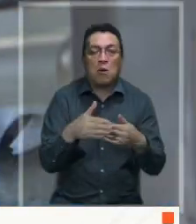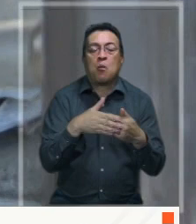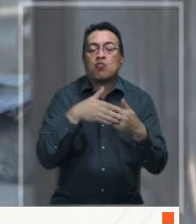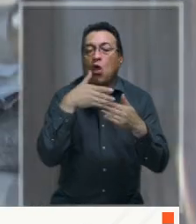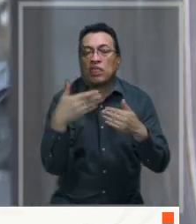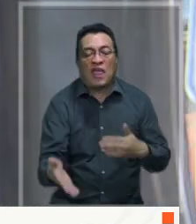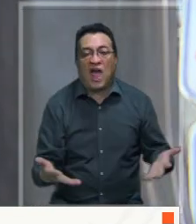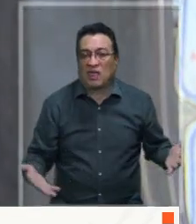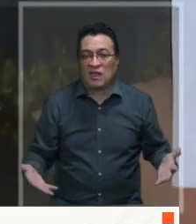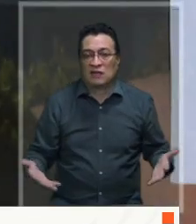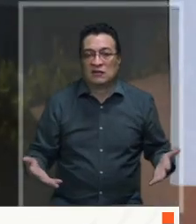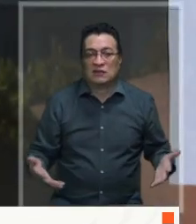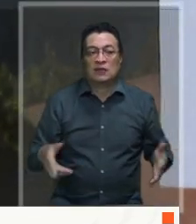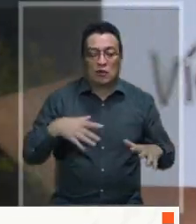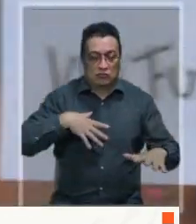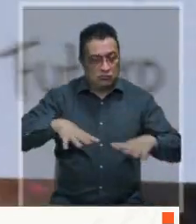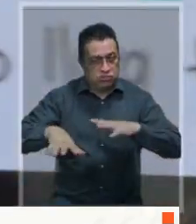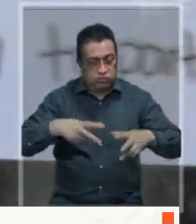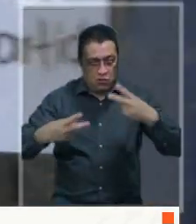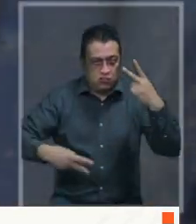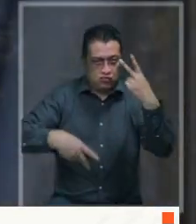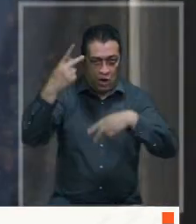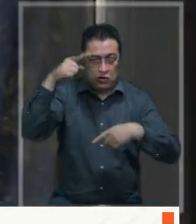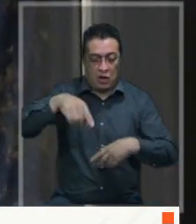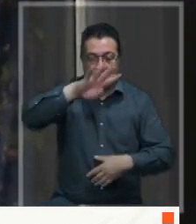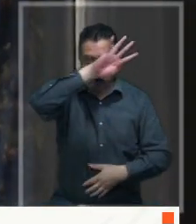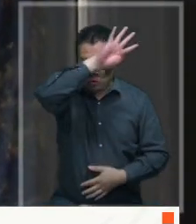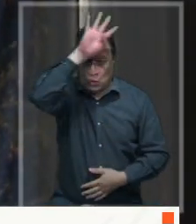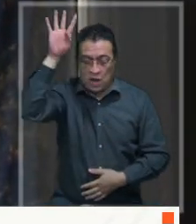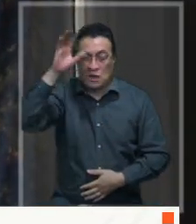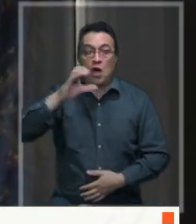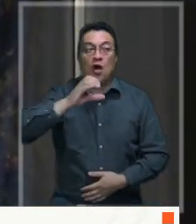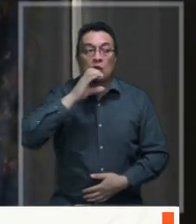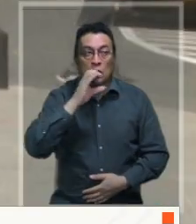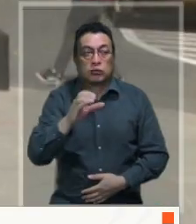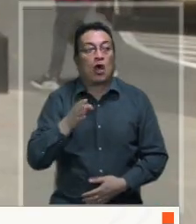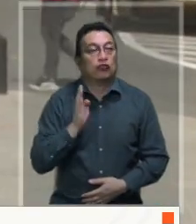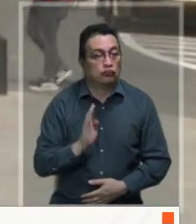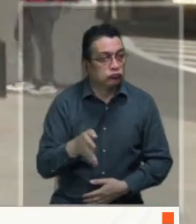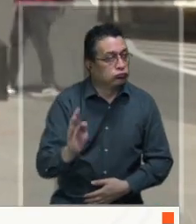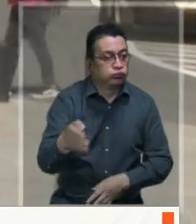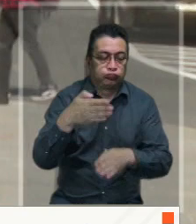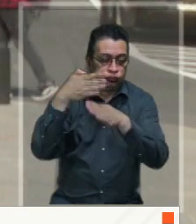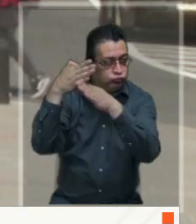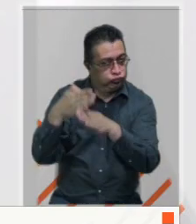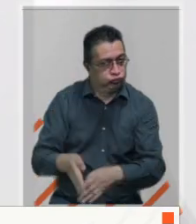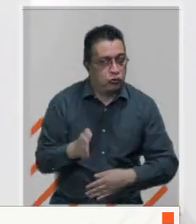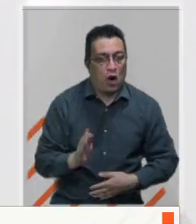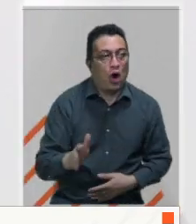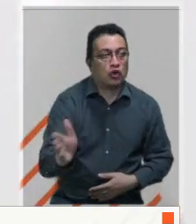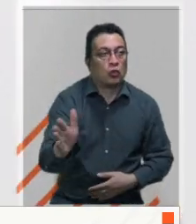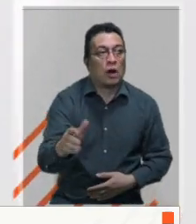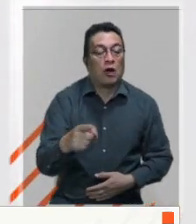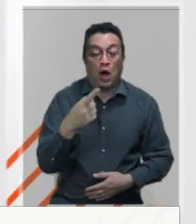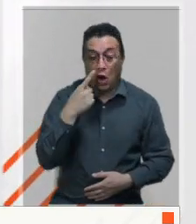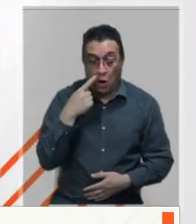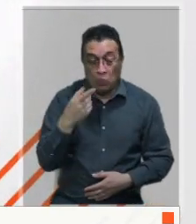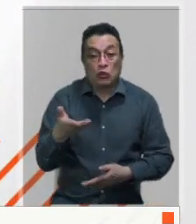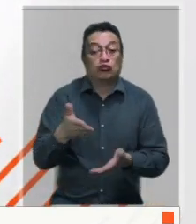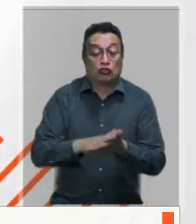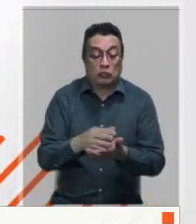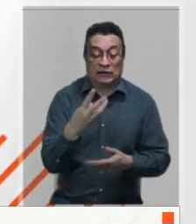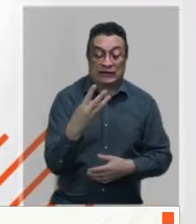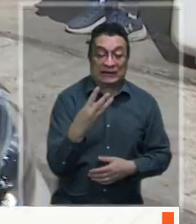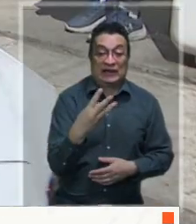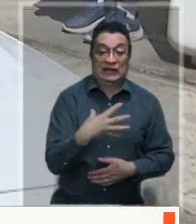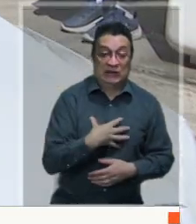tarde por eso la movilización de esta jornada en chiguayante y Concepción se mantendrá de forma indefinida Óscar dejó tres hijos y